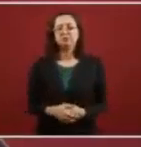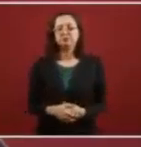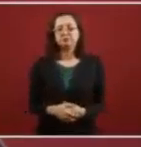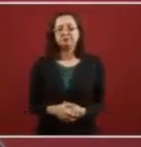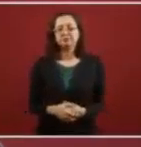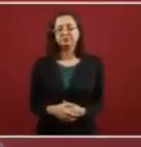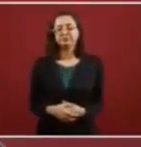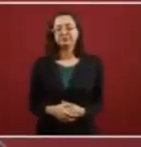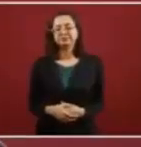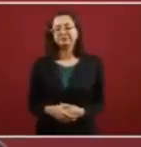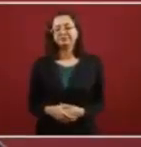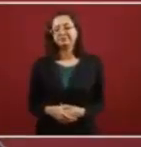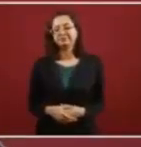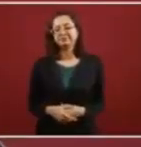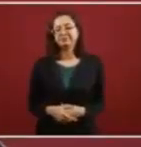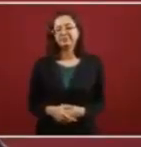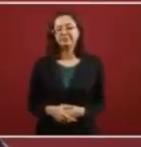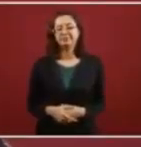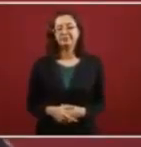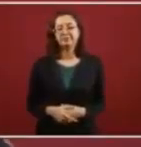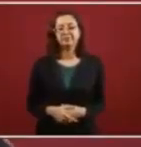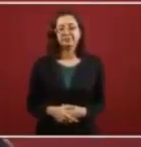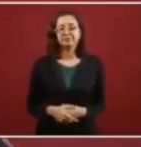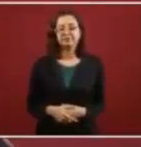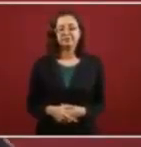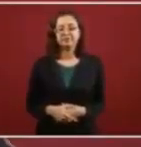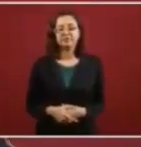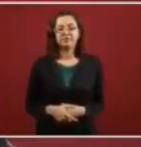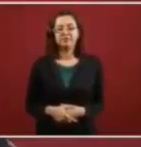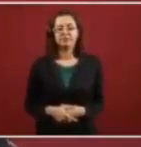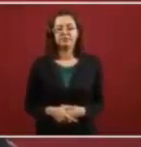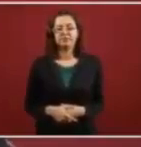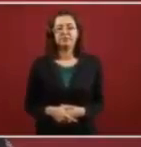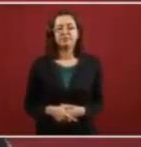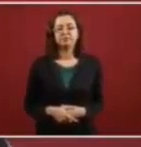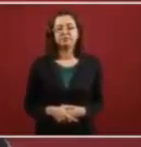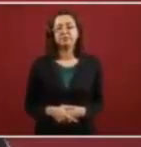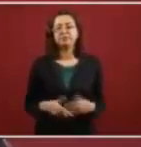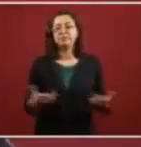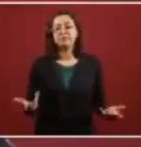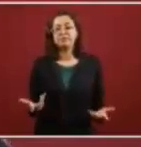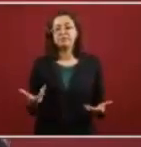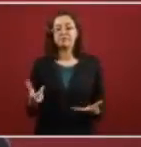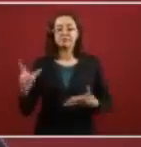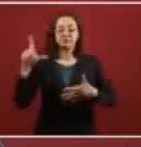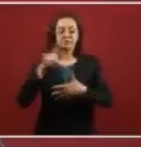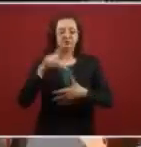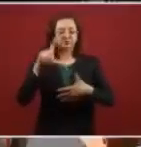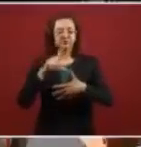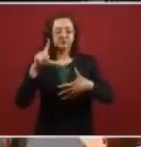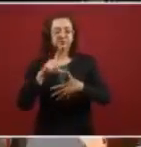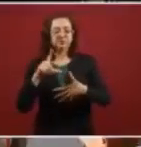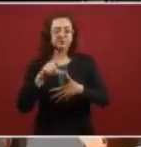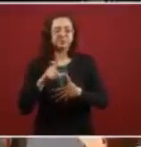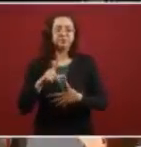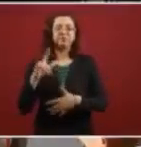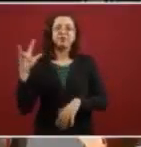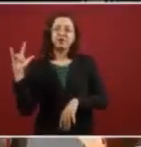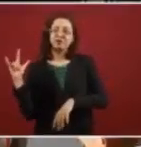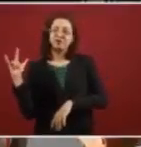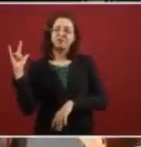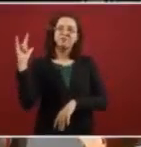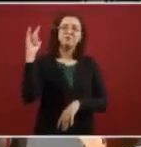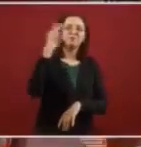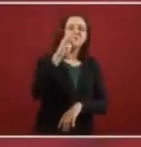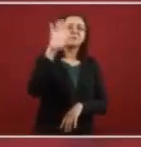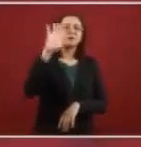un viaje por la política latinoamericana cómo se toman las decisiones y los riesgos